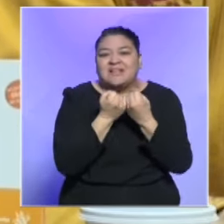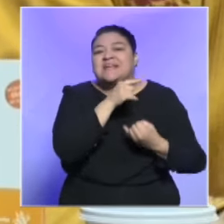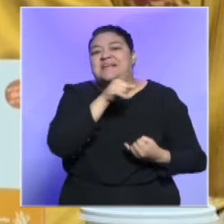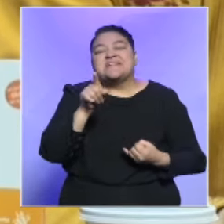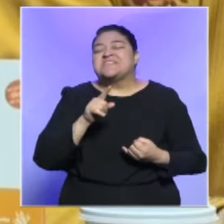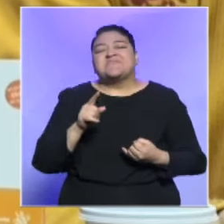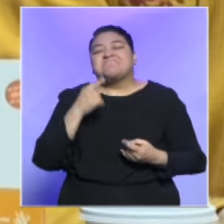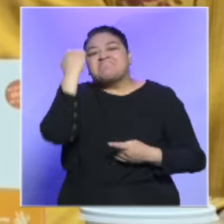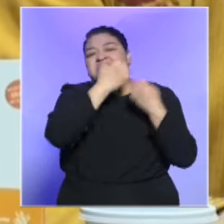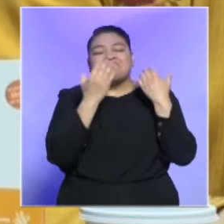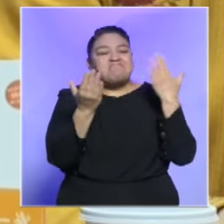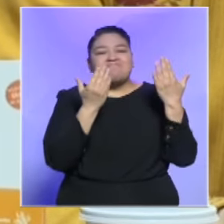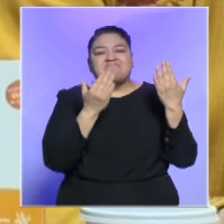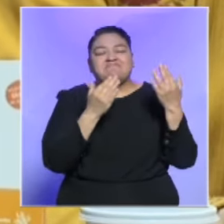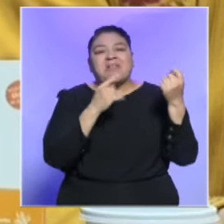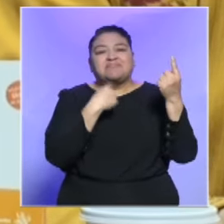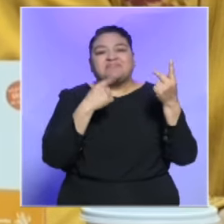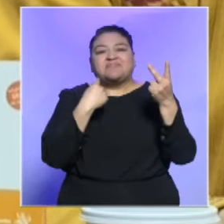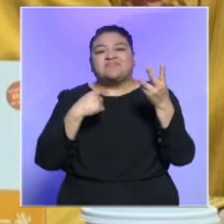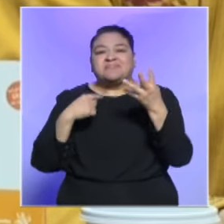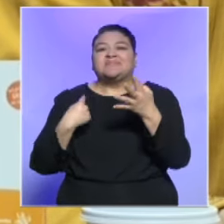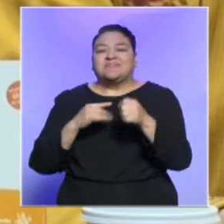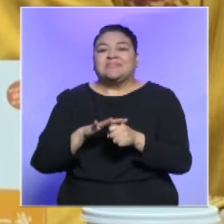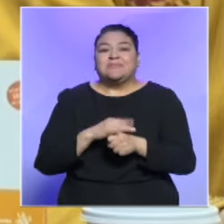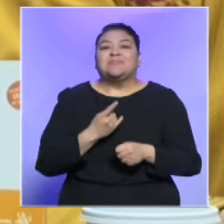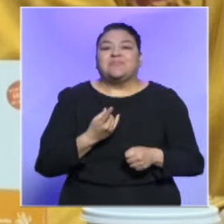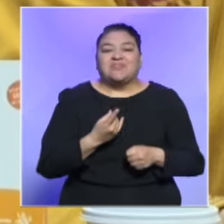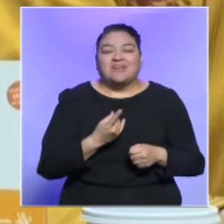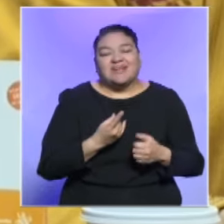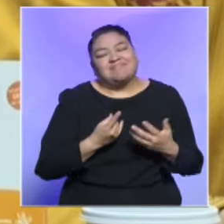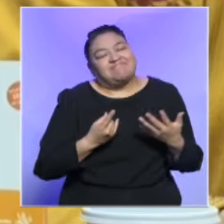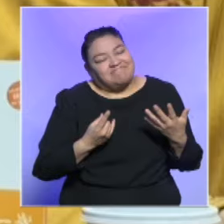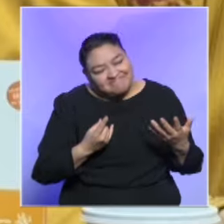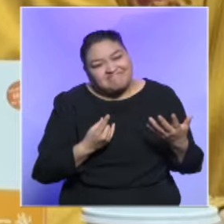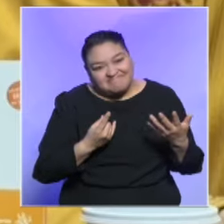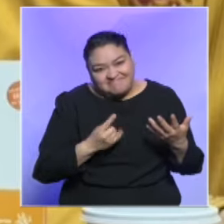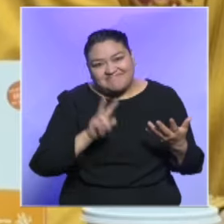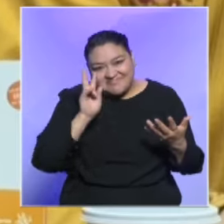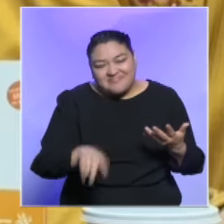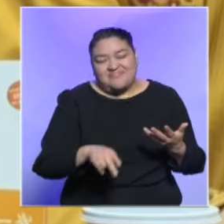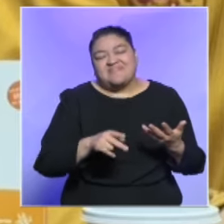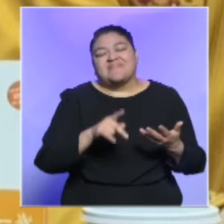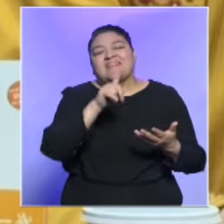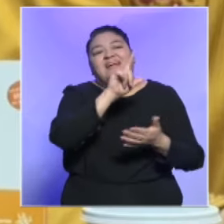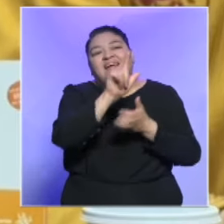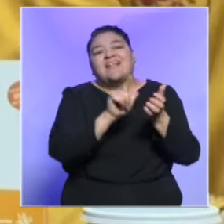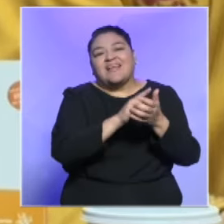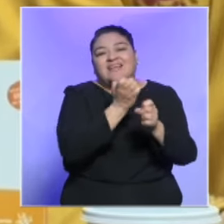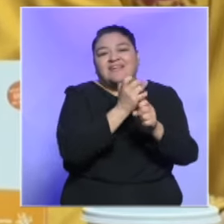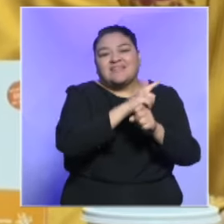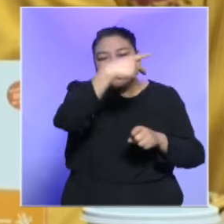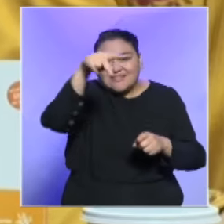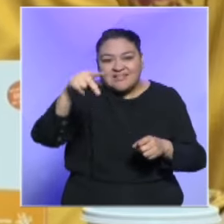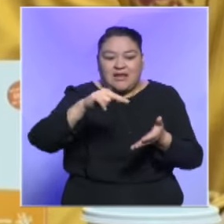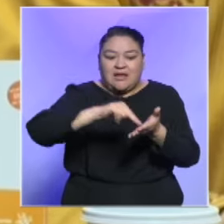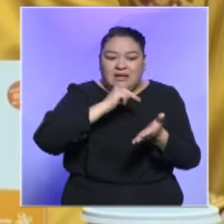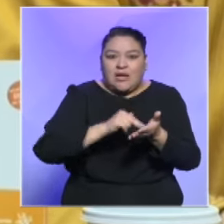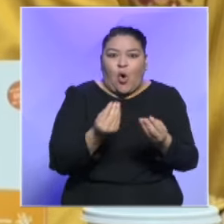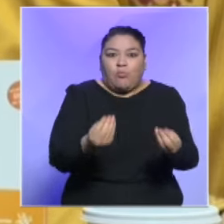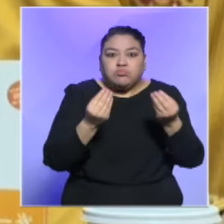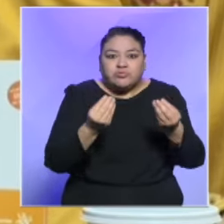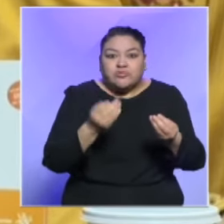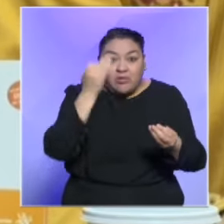test de proporcionalidad, porque en ese sentido son muy restrictivos tanto el número de respaldos